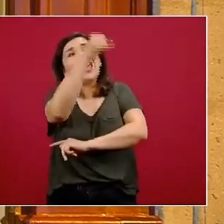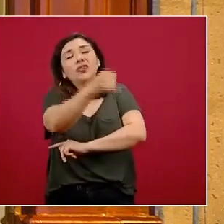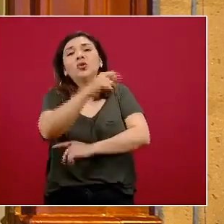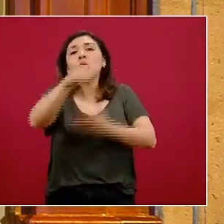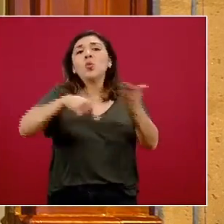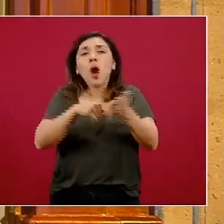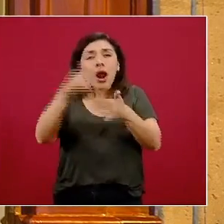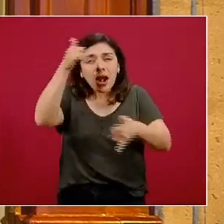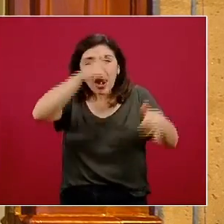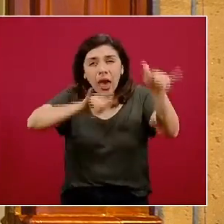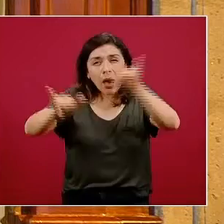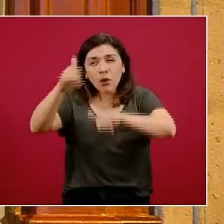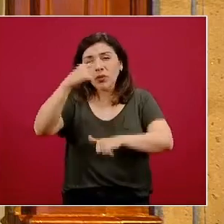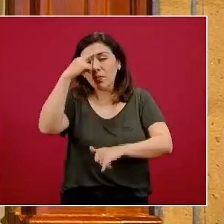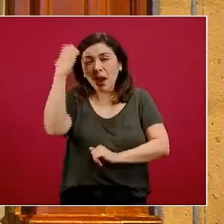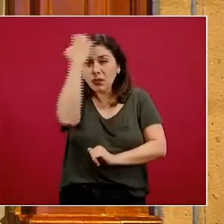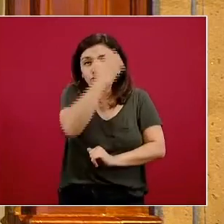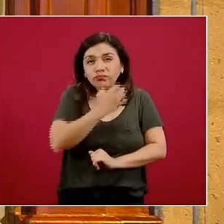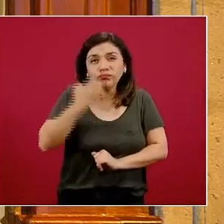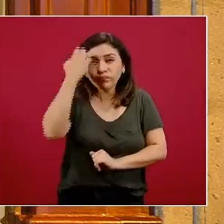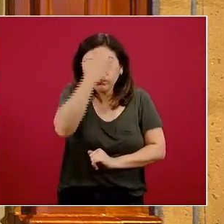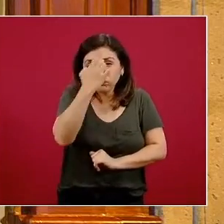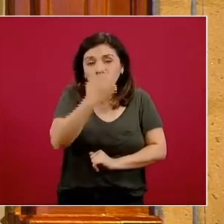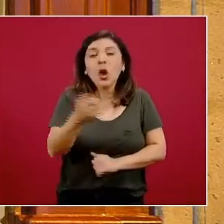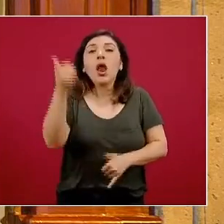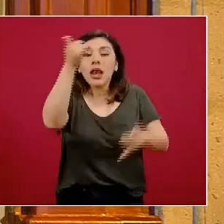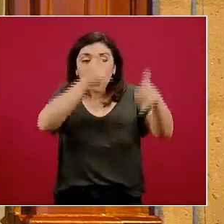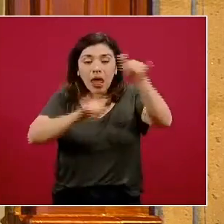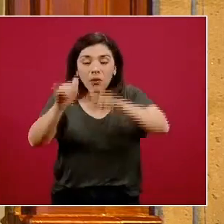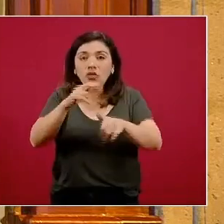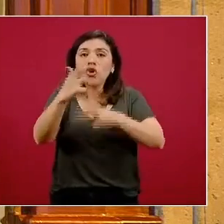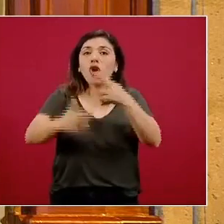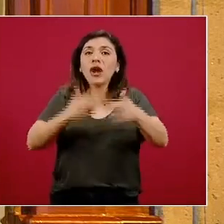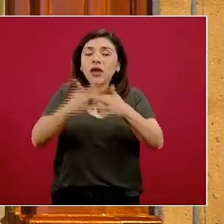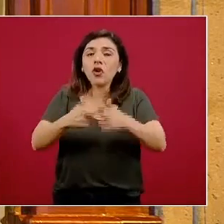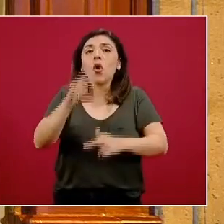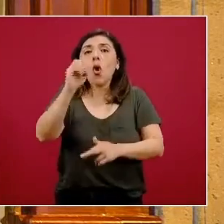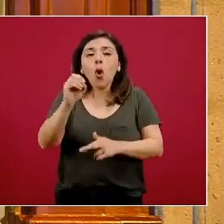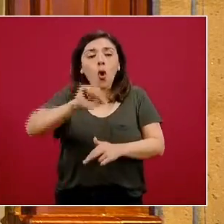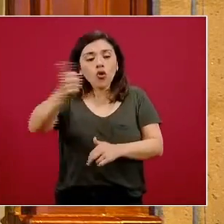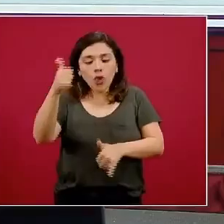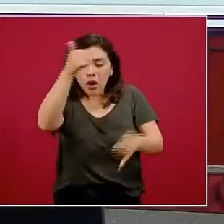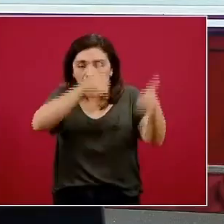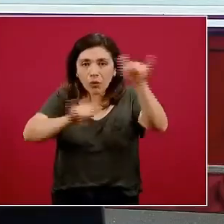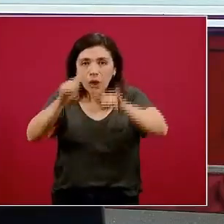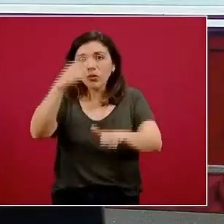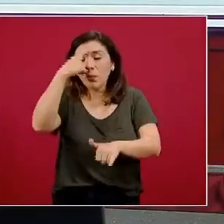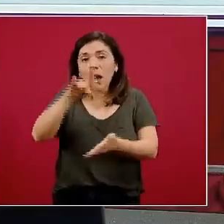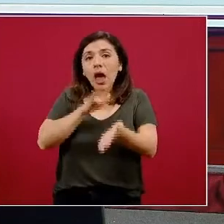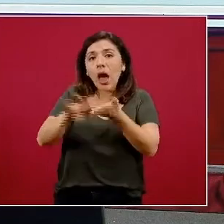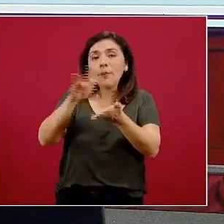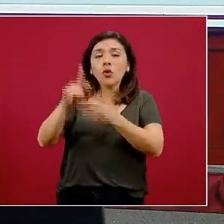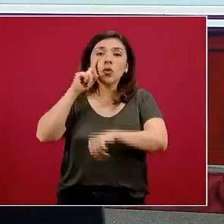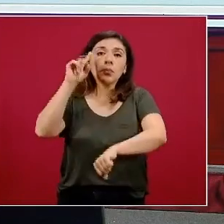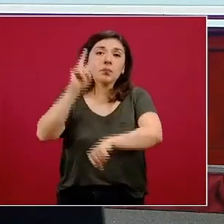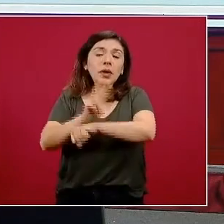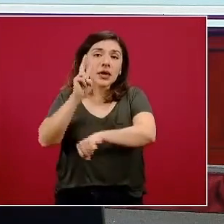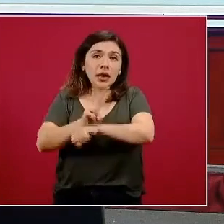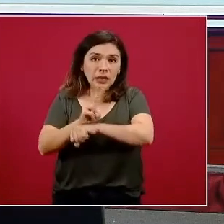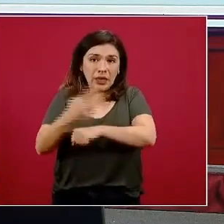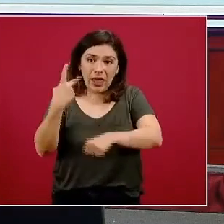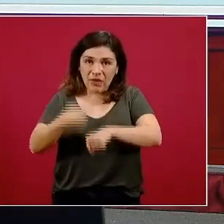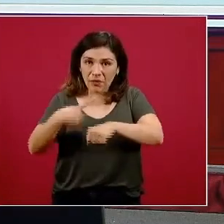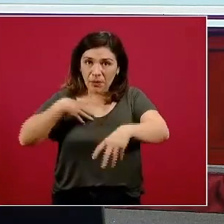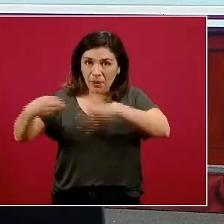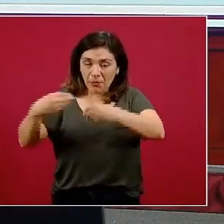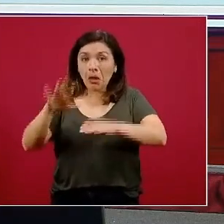un laboratorio estatal de salud pública, un laboratorio regional o un laboratorio de apoyo a la vigilancia epidemiológica.